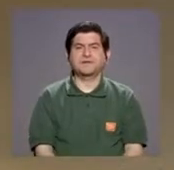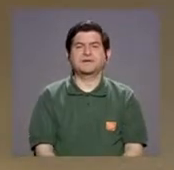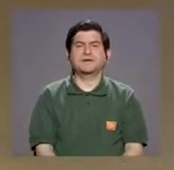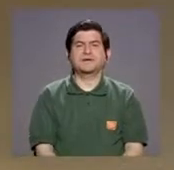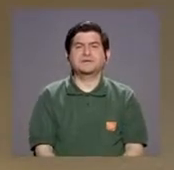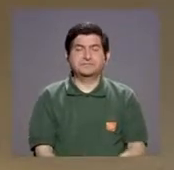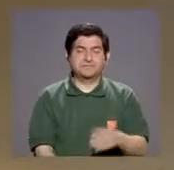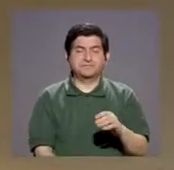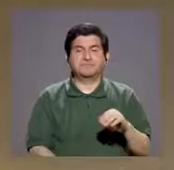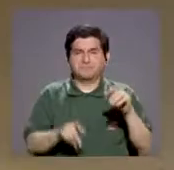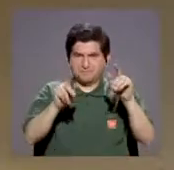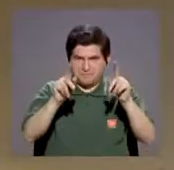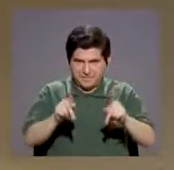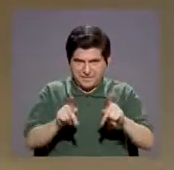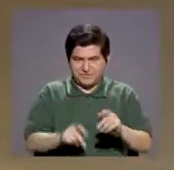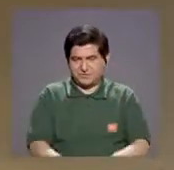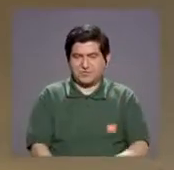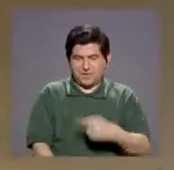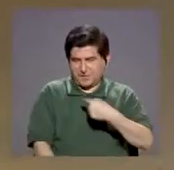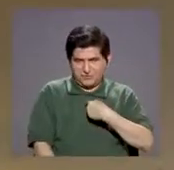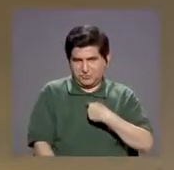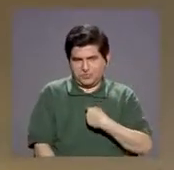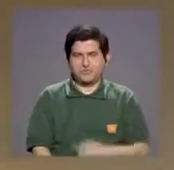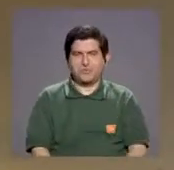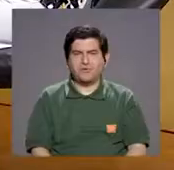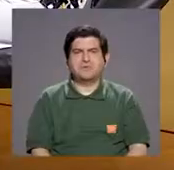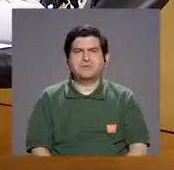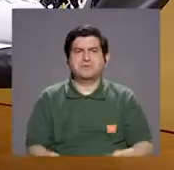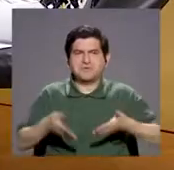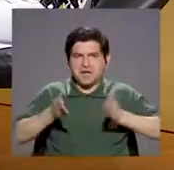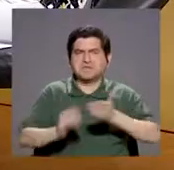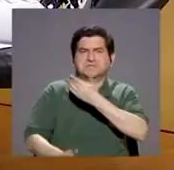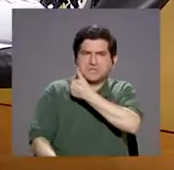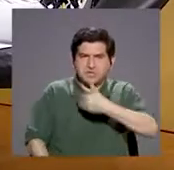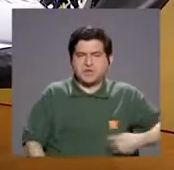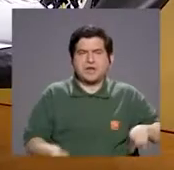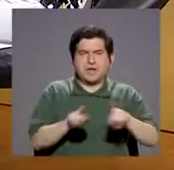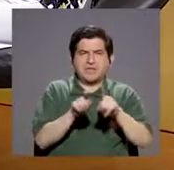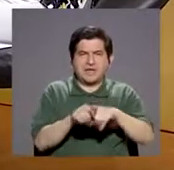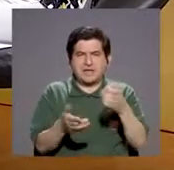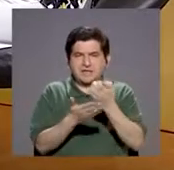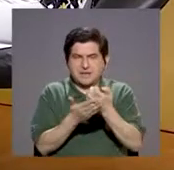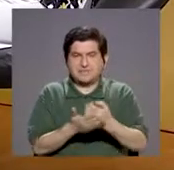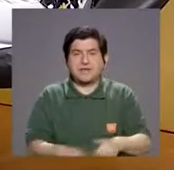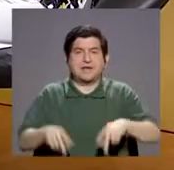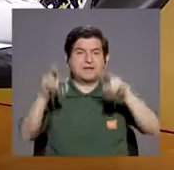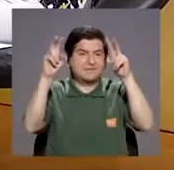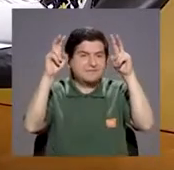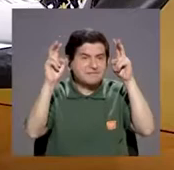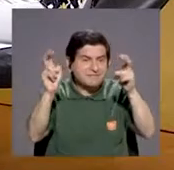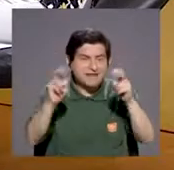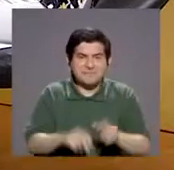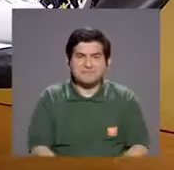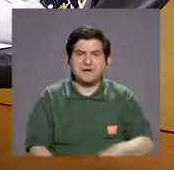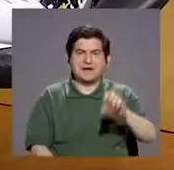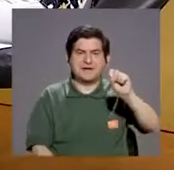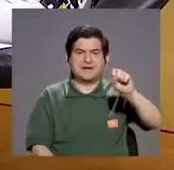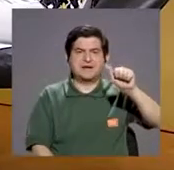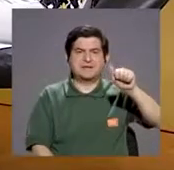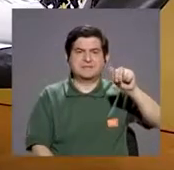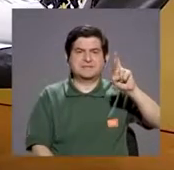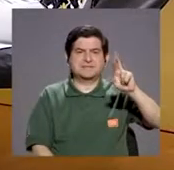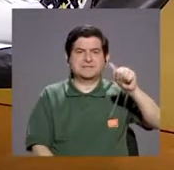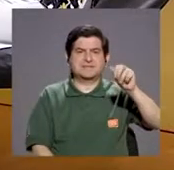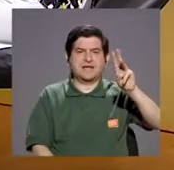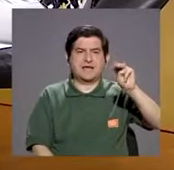economista es uno de los temas de sarampión que no que no está tan claro